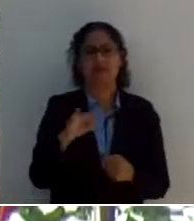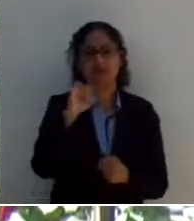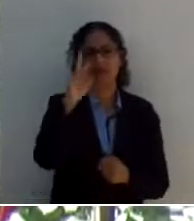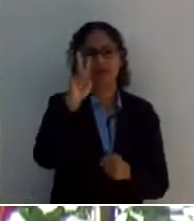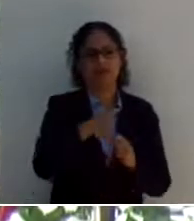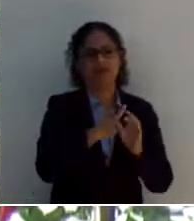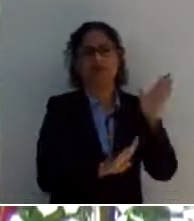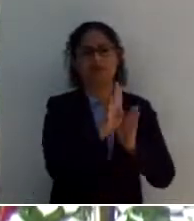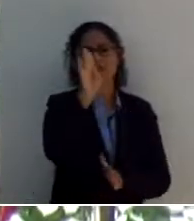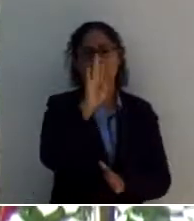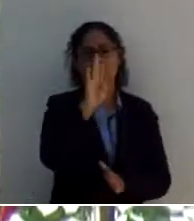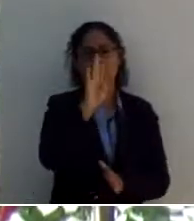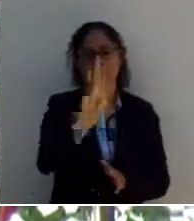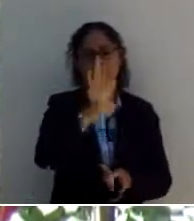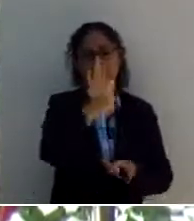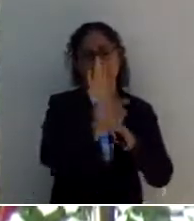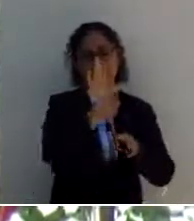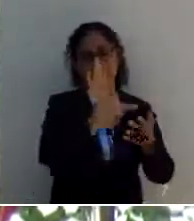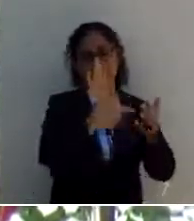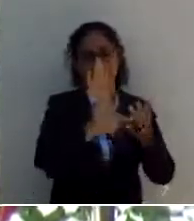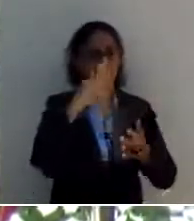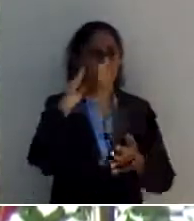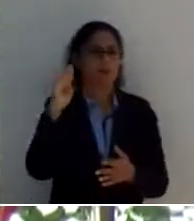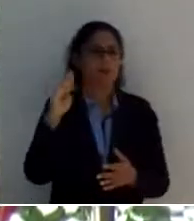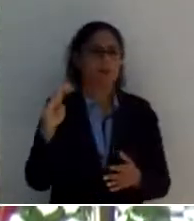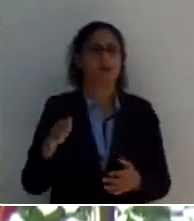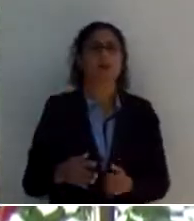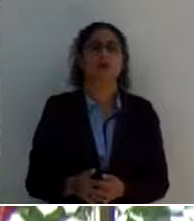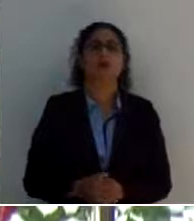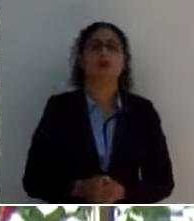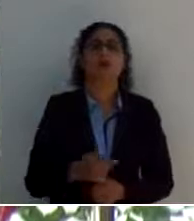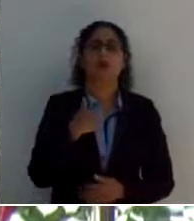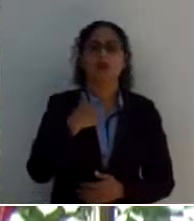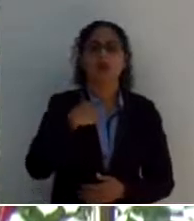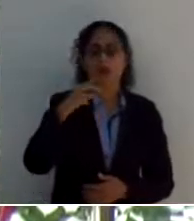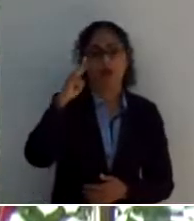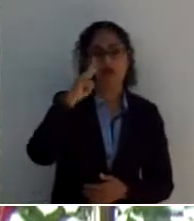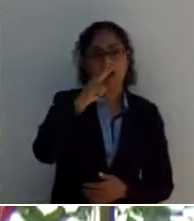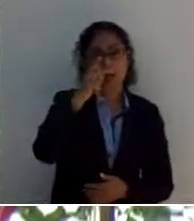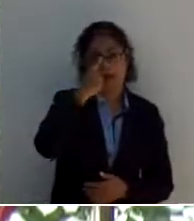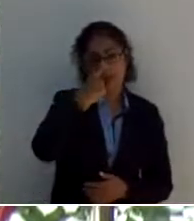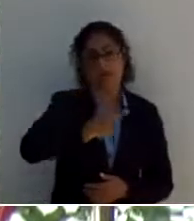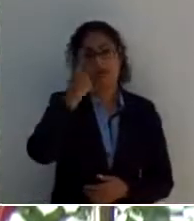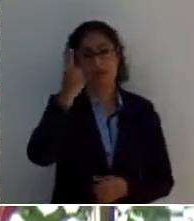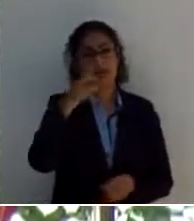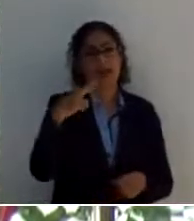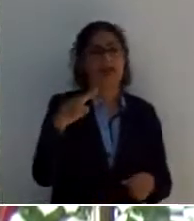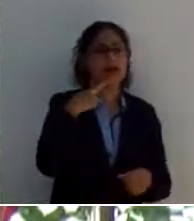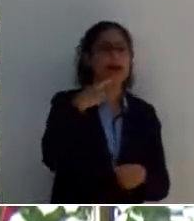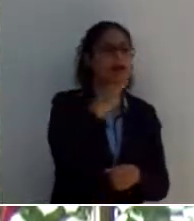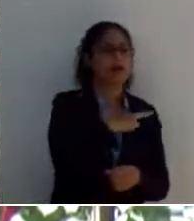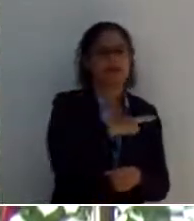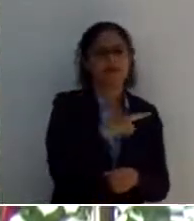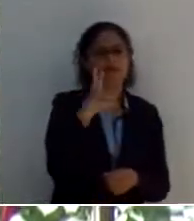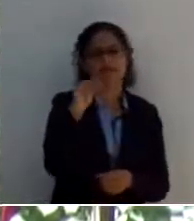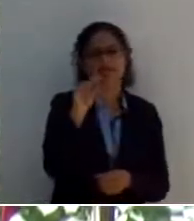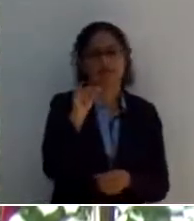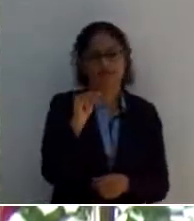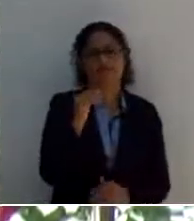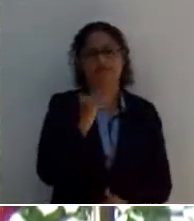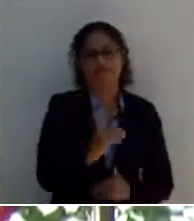lo vamos a lograr. Estoy consciente de que esto no se consigue de la noche a la mañana. Es todo un